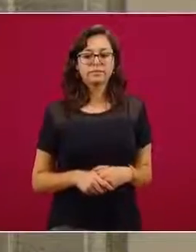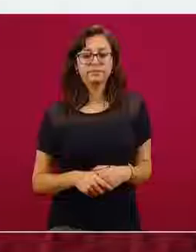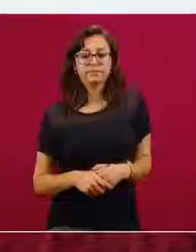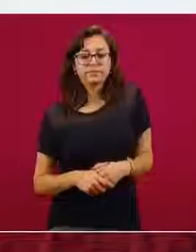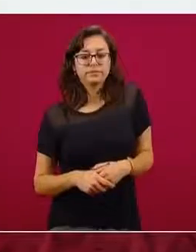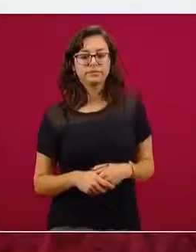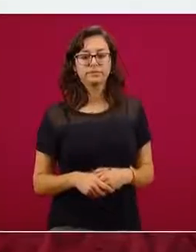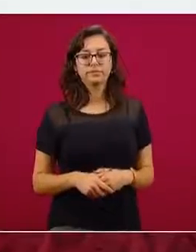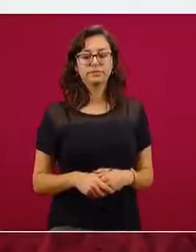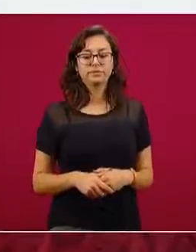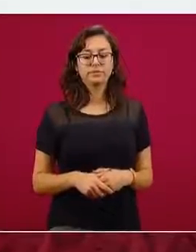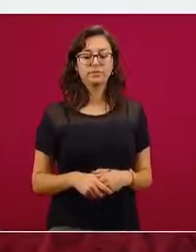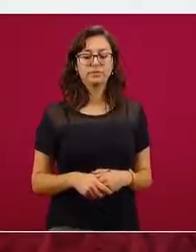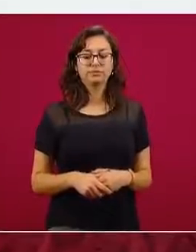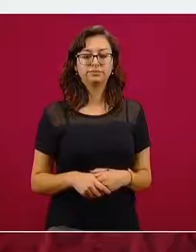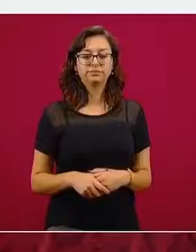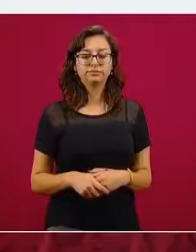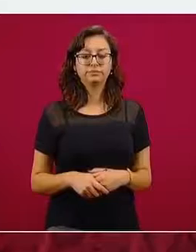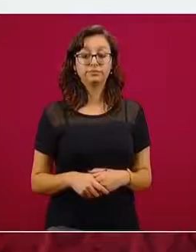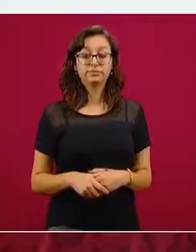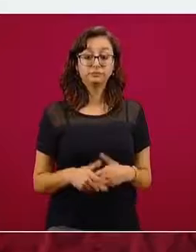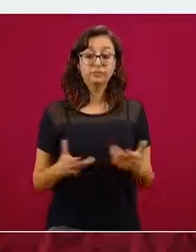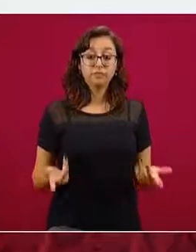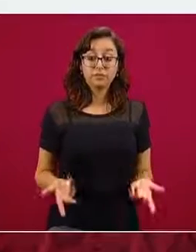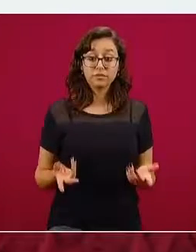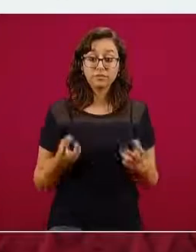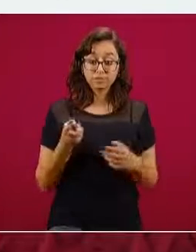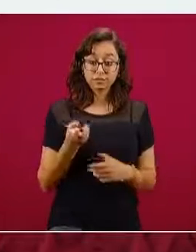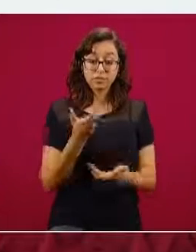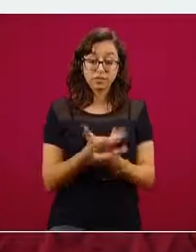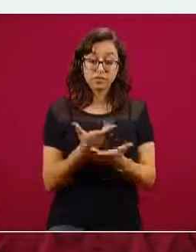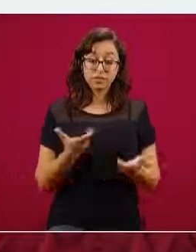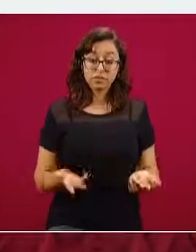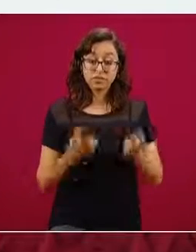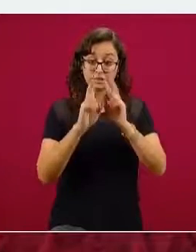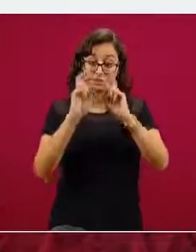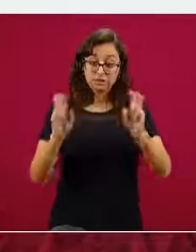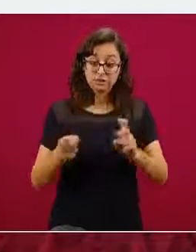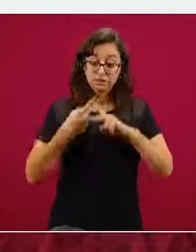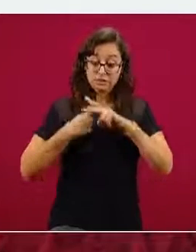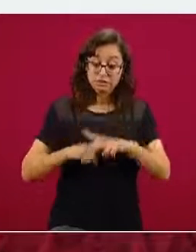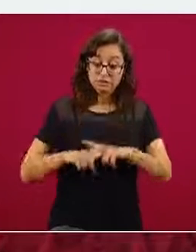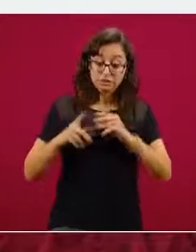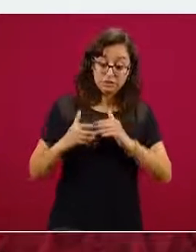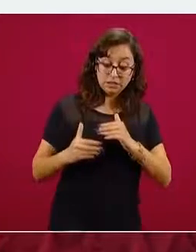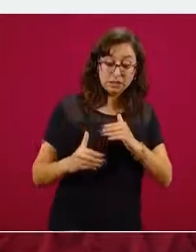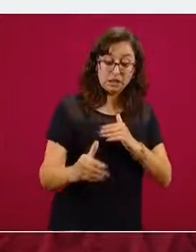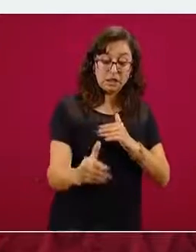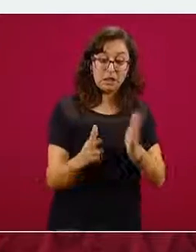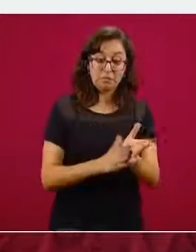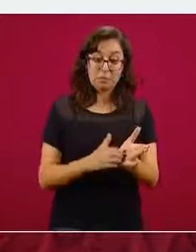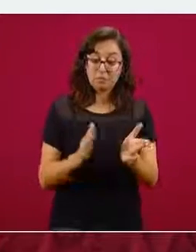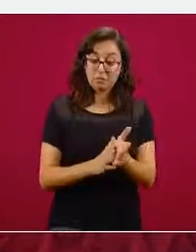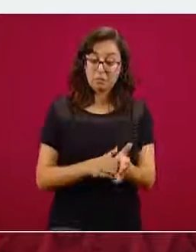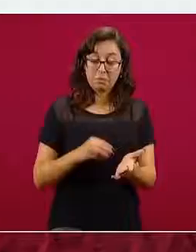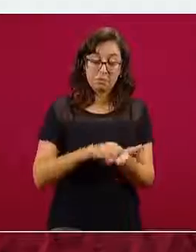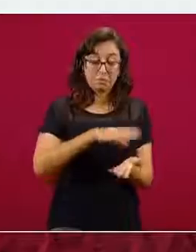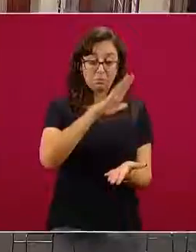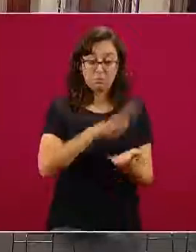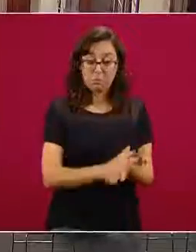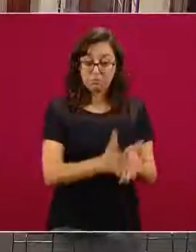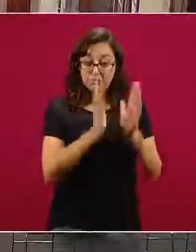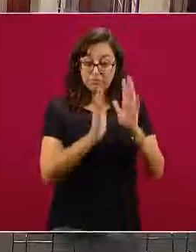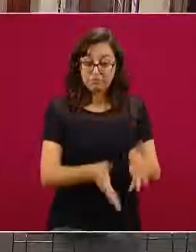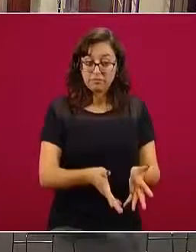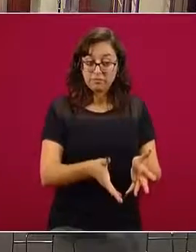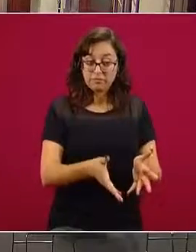dicho lo anterior, paso ya a algunos casos de implementación. Esto, la idea es que no se quede en el papel, evidentemente, ahorita la política